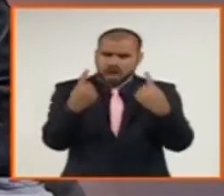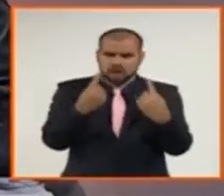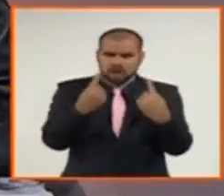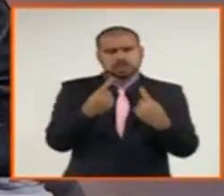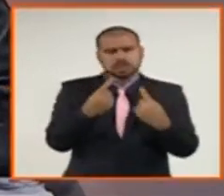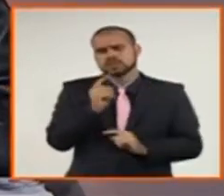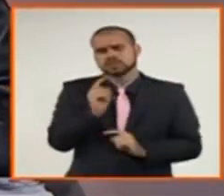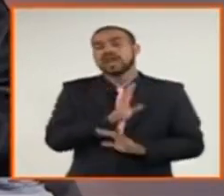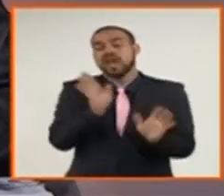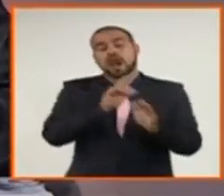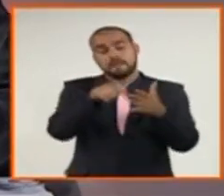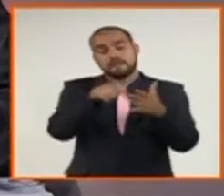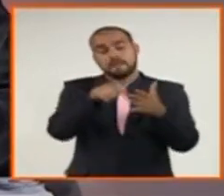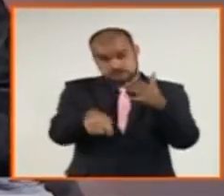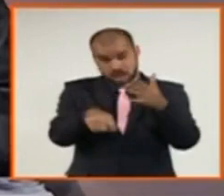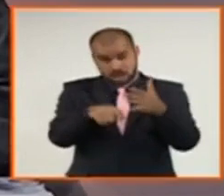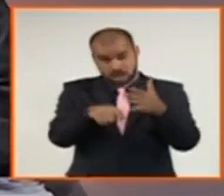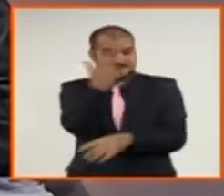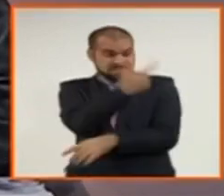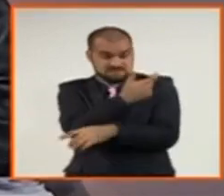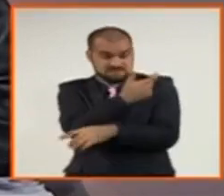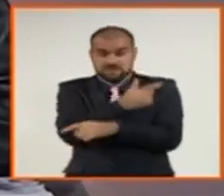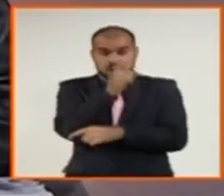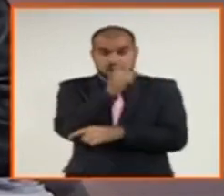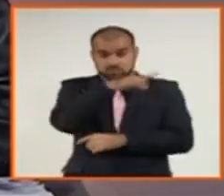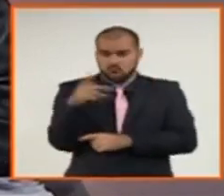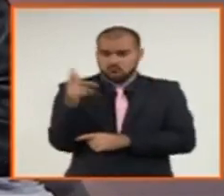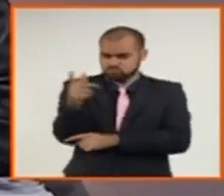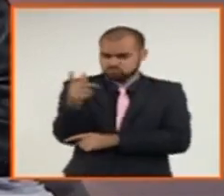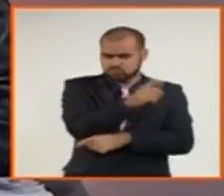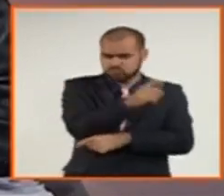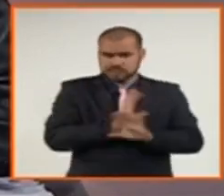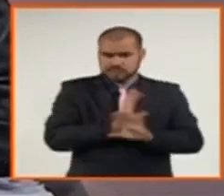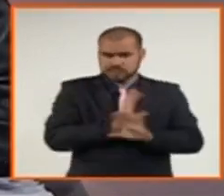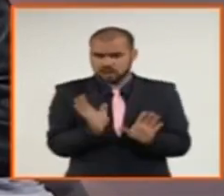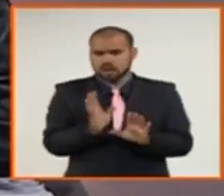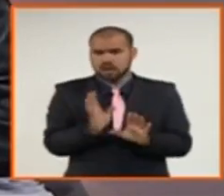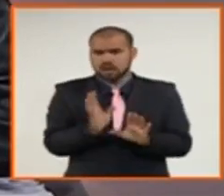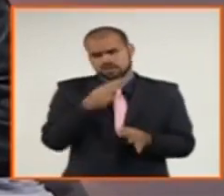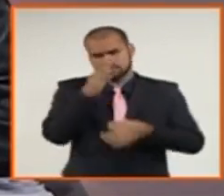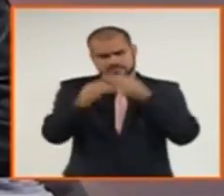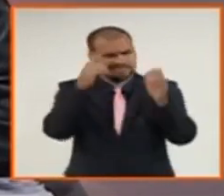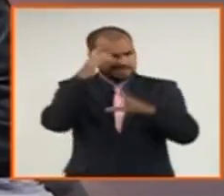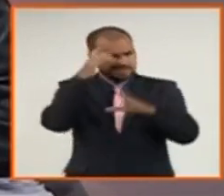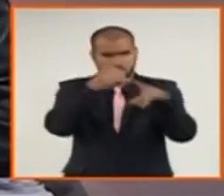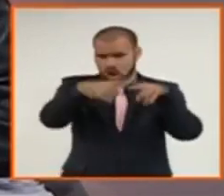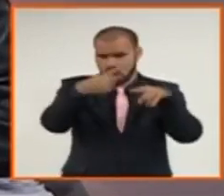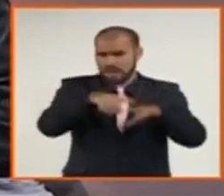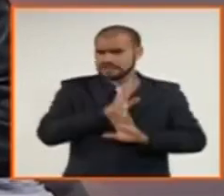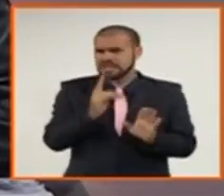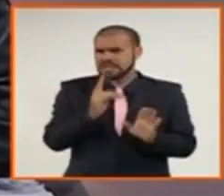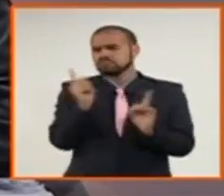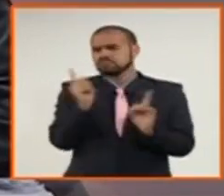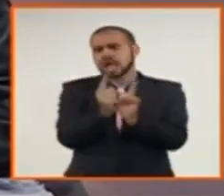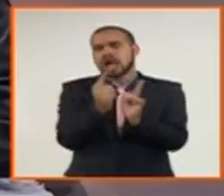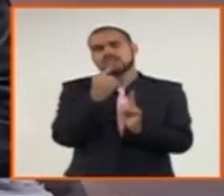nosotros pudiéramos resumirlo con todo lo que han explicado los científicos en un término, que es decir,